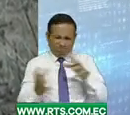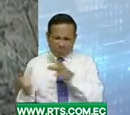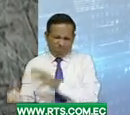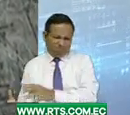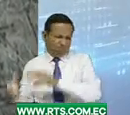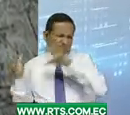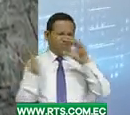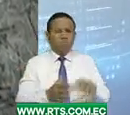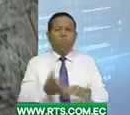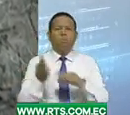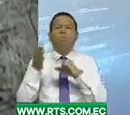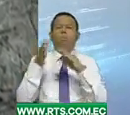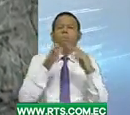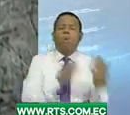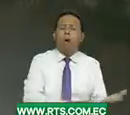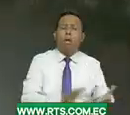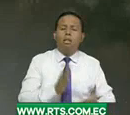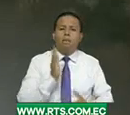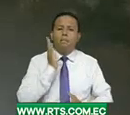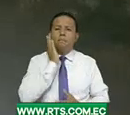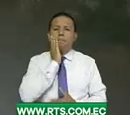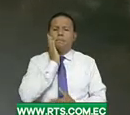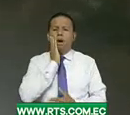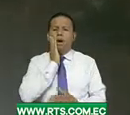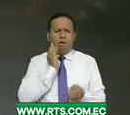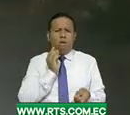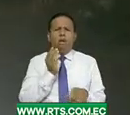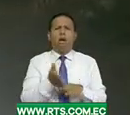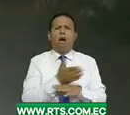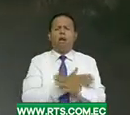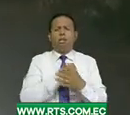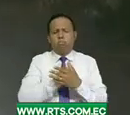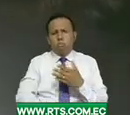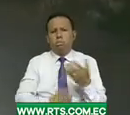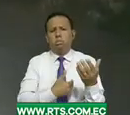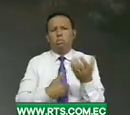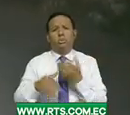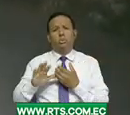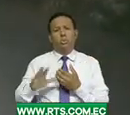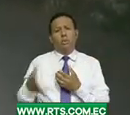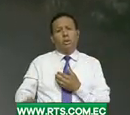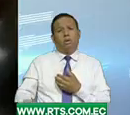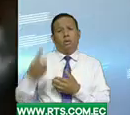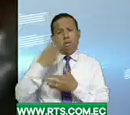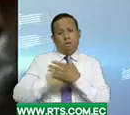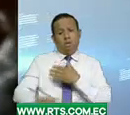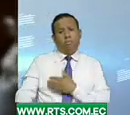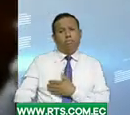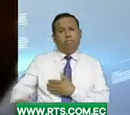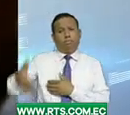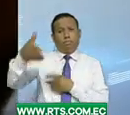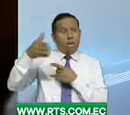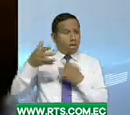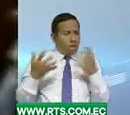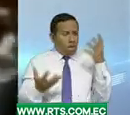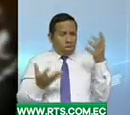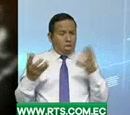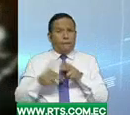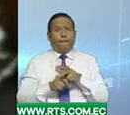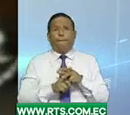con la existencia de la mujer que hace años atrás le dio la vida. Tras cometer el crimen, intentó esconderse en un terreno